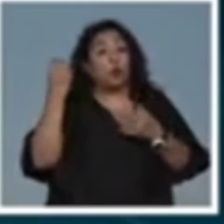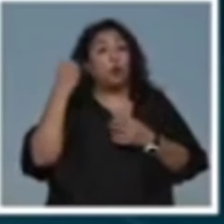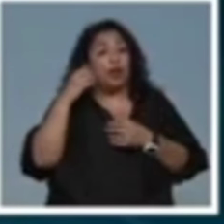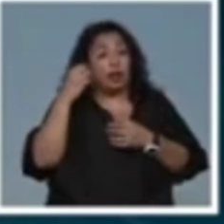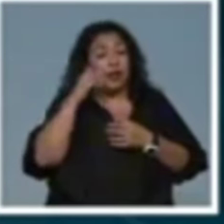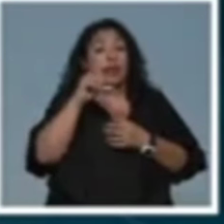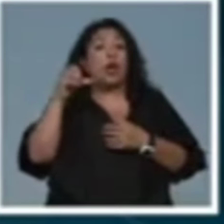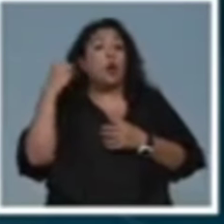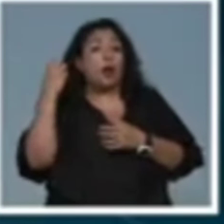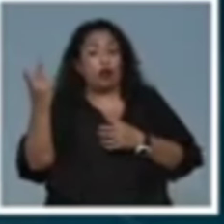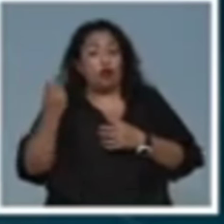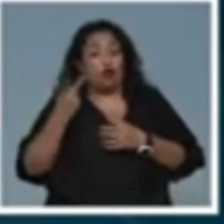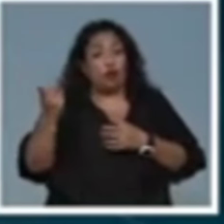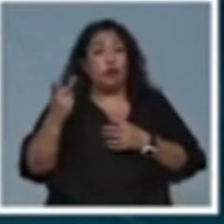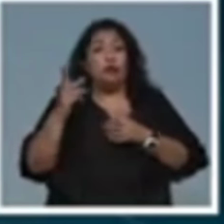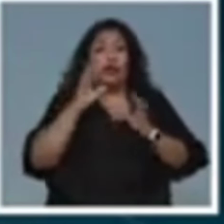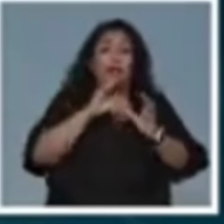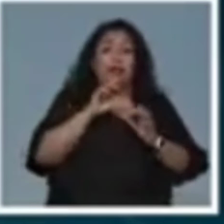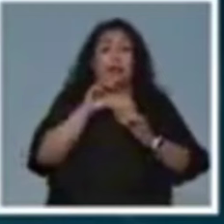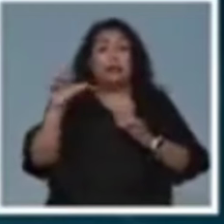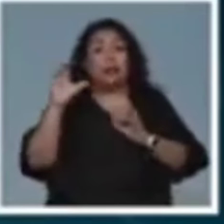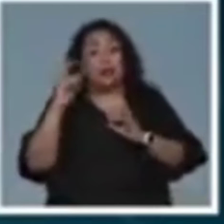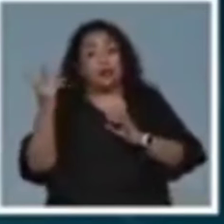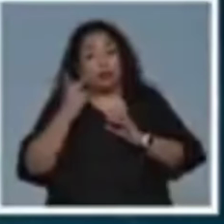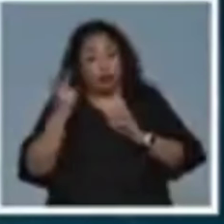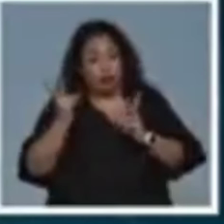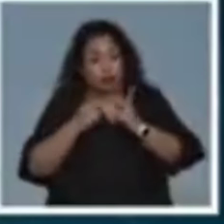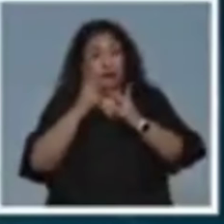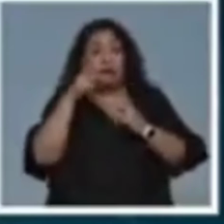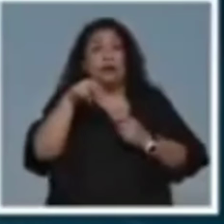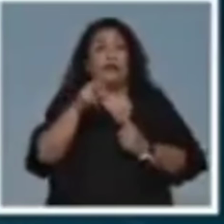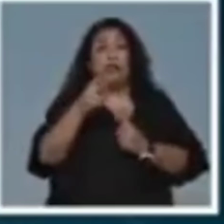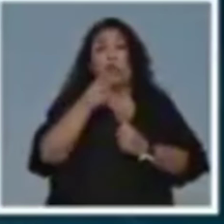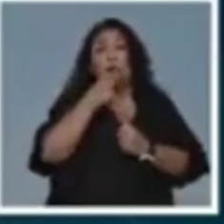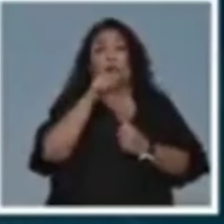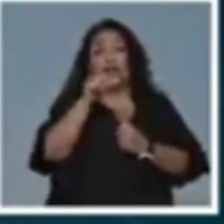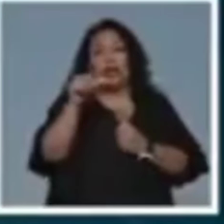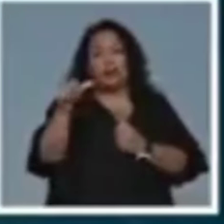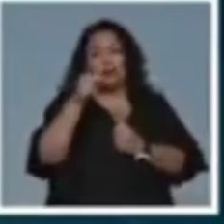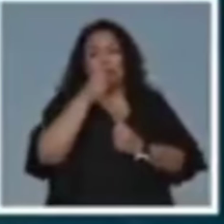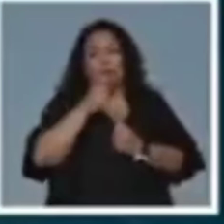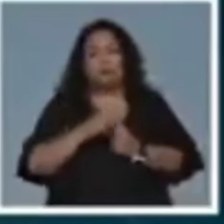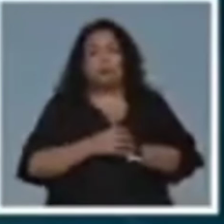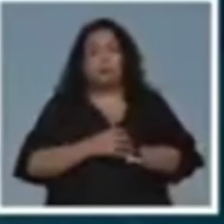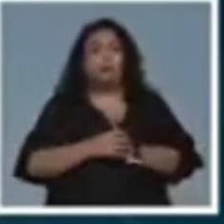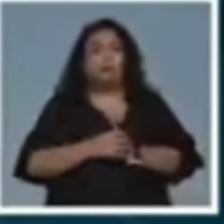oaxaqueña a oaxaqueña y de cantante a cantante. Noticias 22, Alberto Aranda.